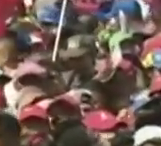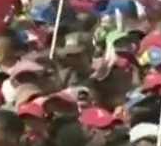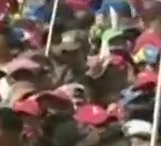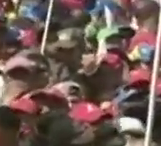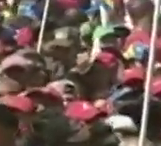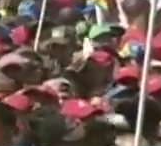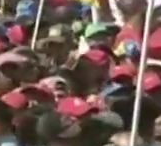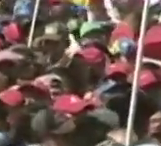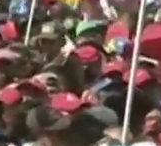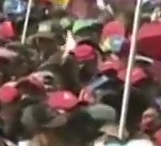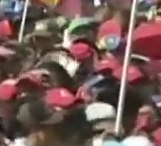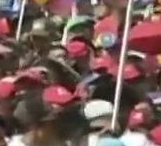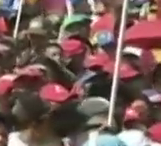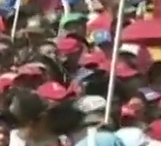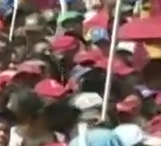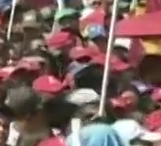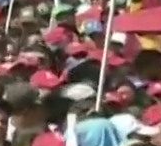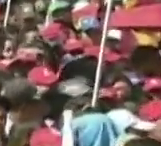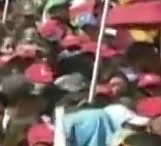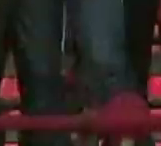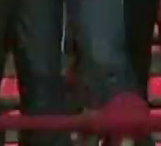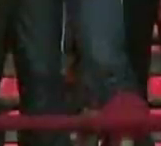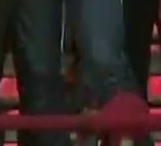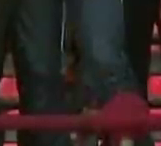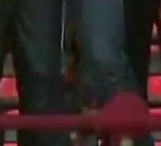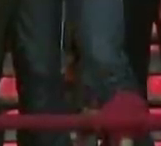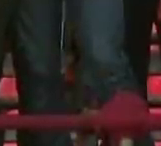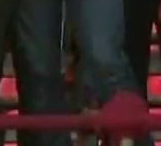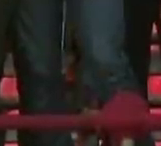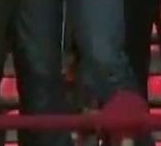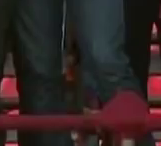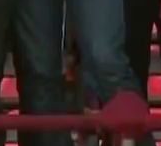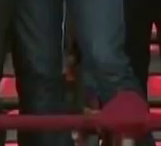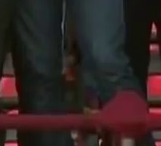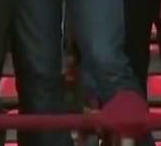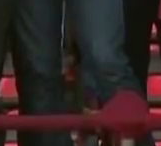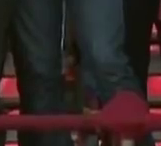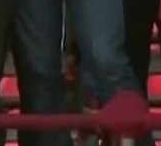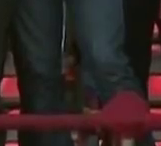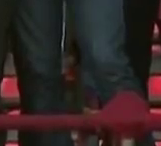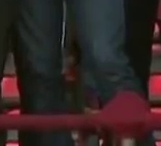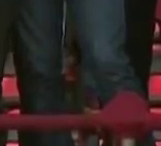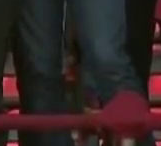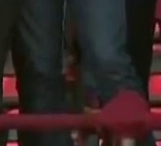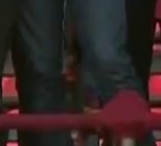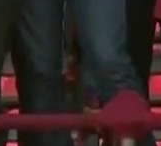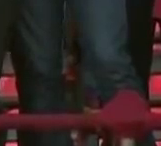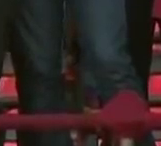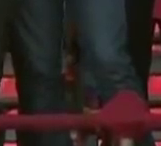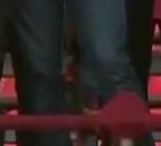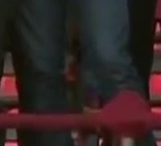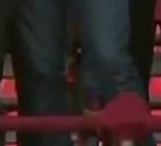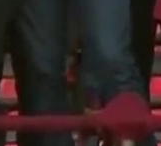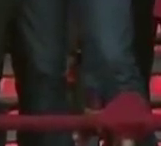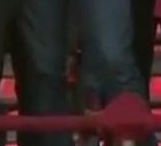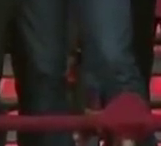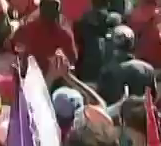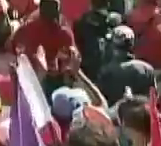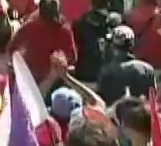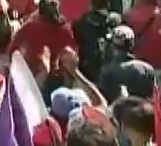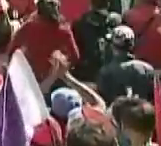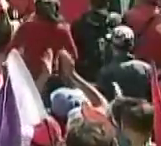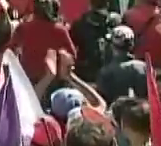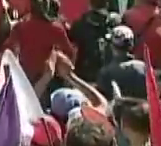porque saben que al pueblo de Venezuela y a Nicolás Maduro no le ganan una elección presidencial de ninguna de las